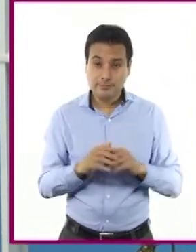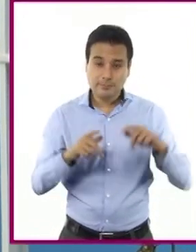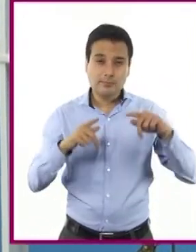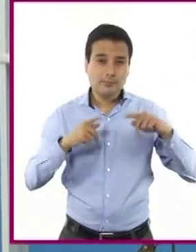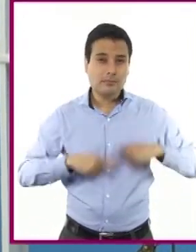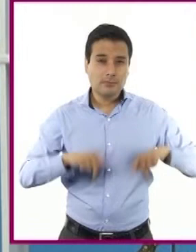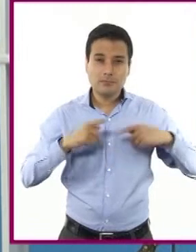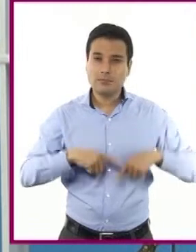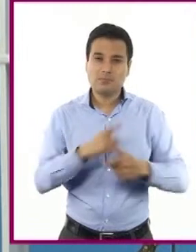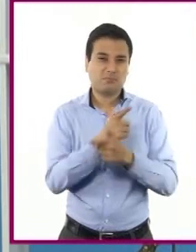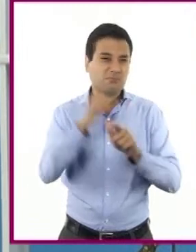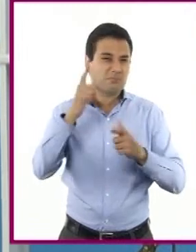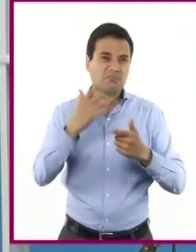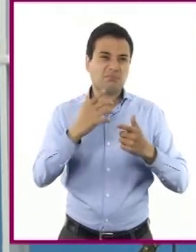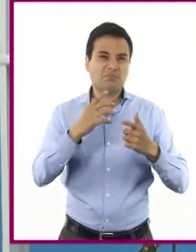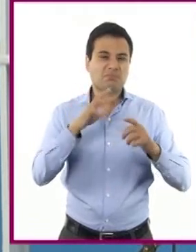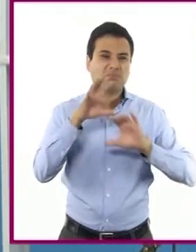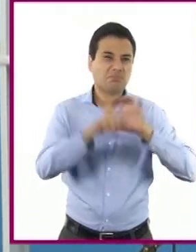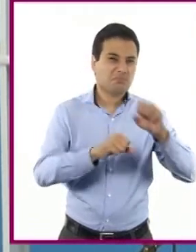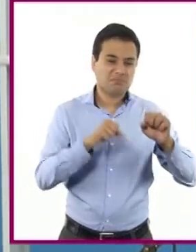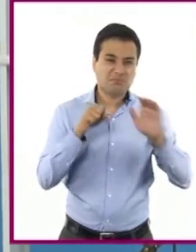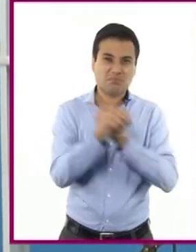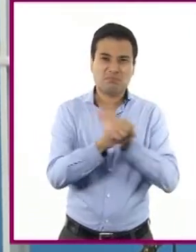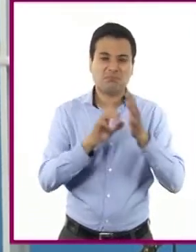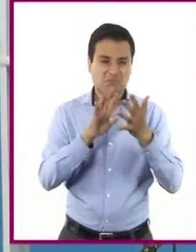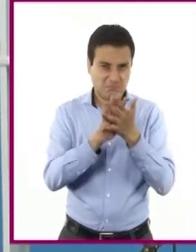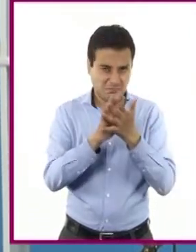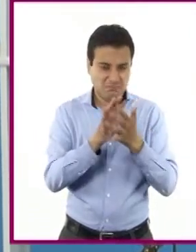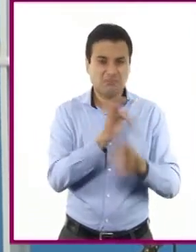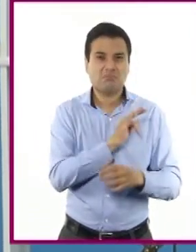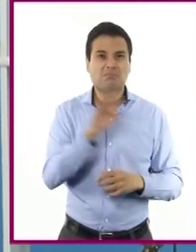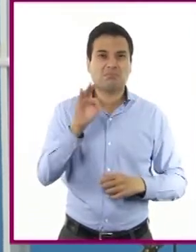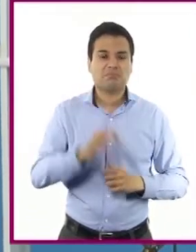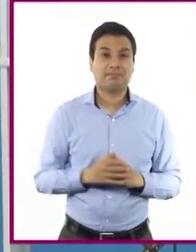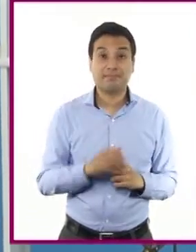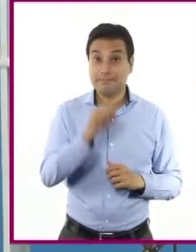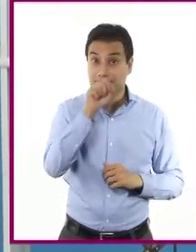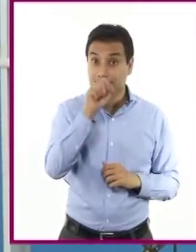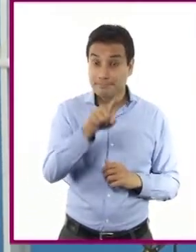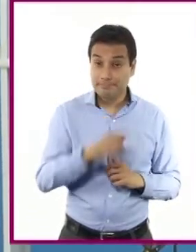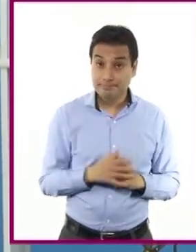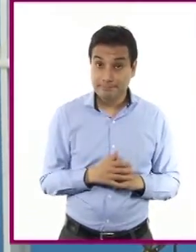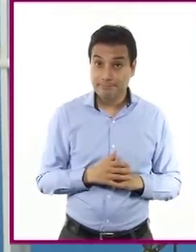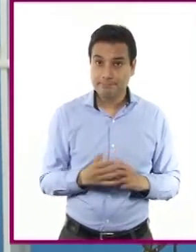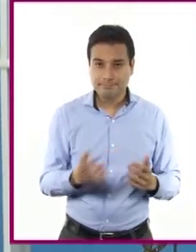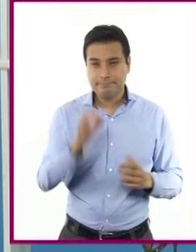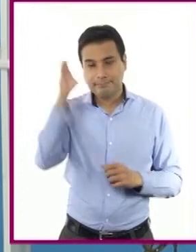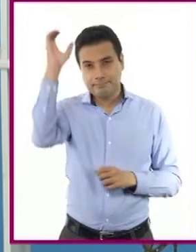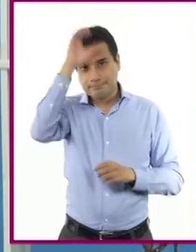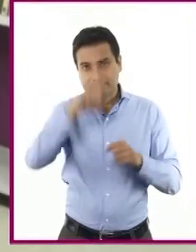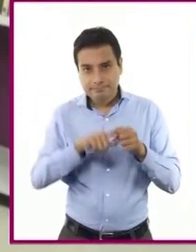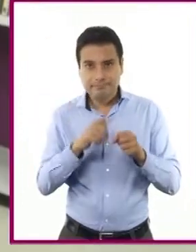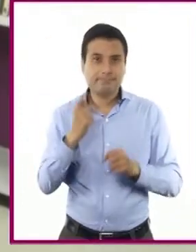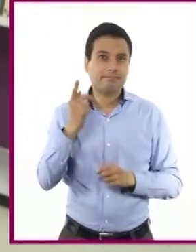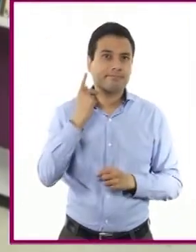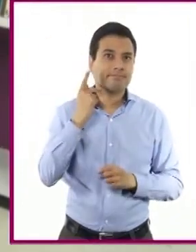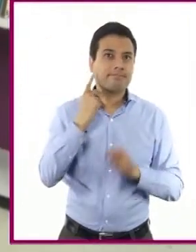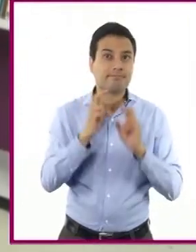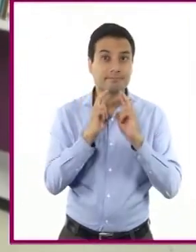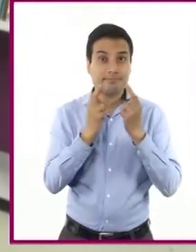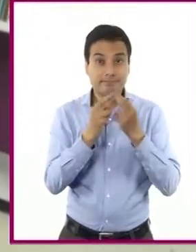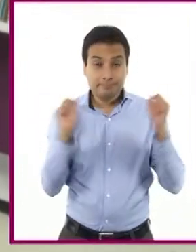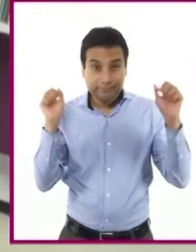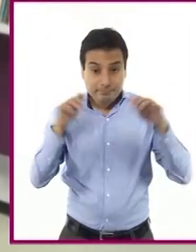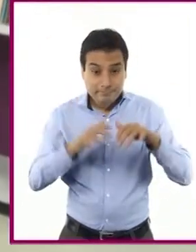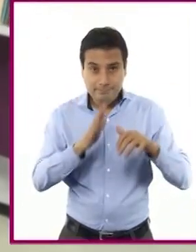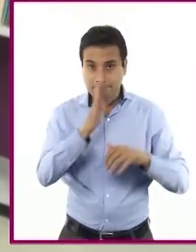persona por delitos políticos o parecer sospechoso. Y se prohibieron las asociaciones culturales y políticas.